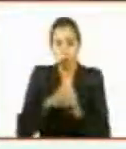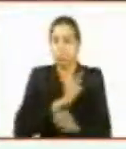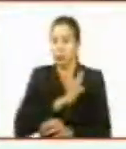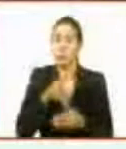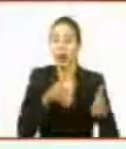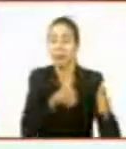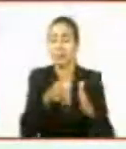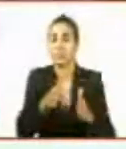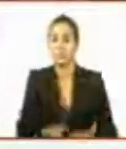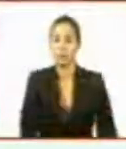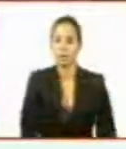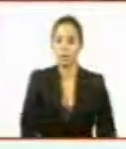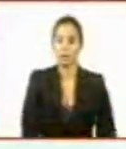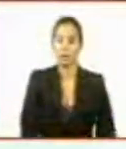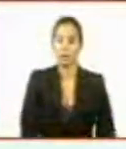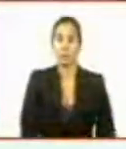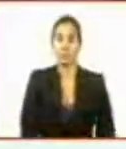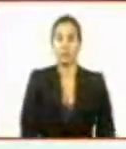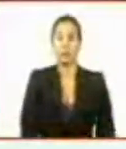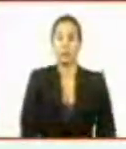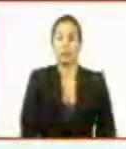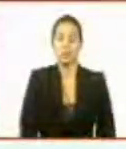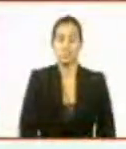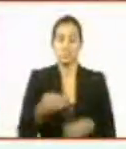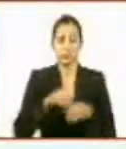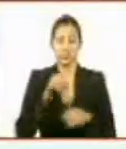importante, dentro de este marco,